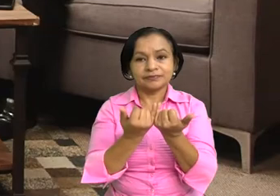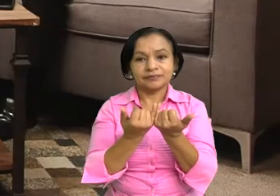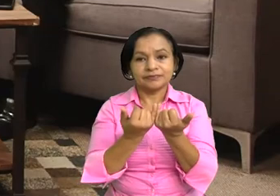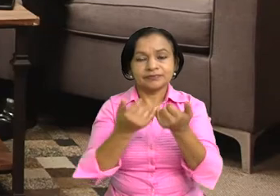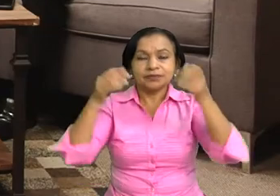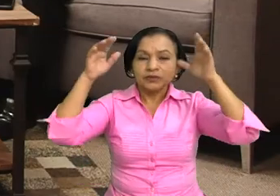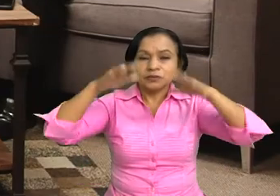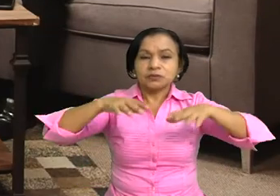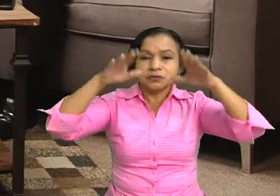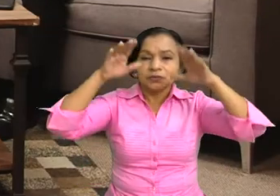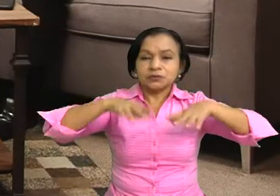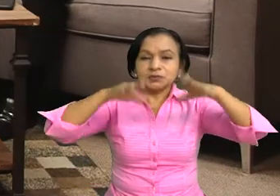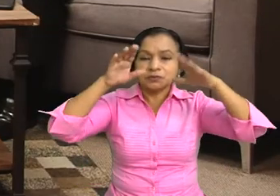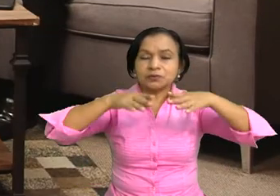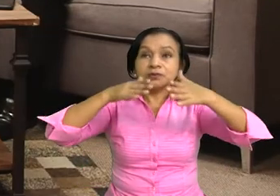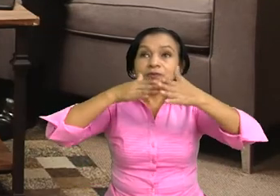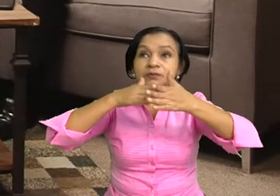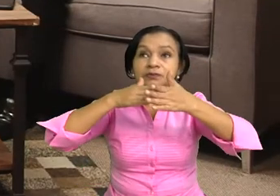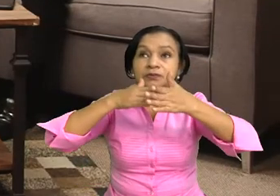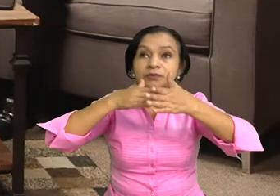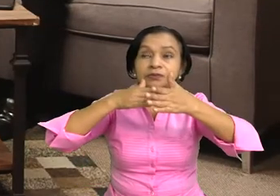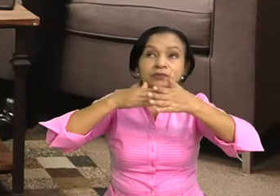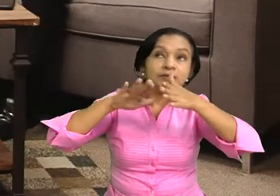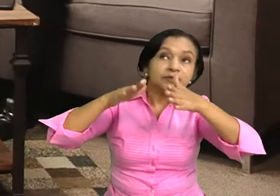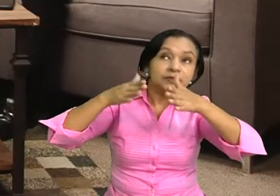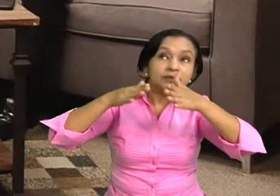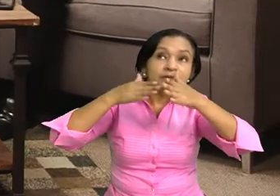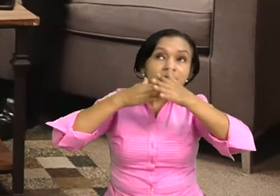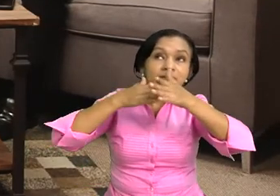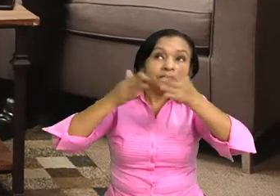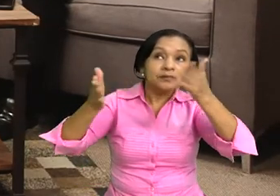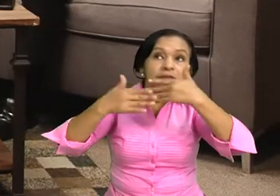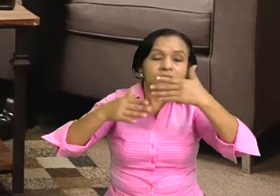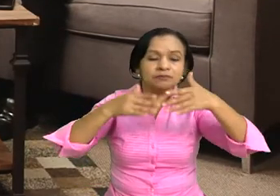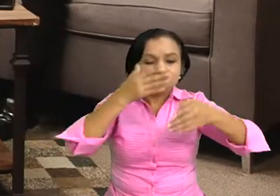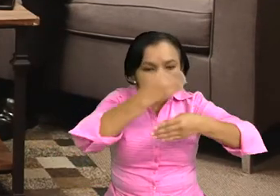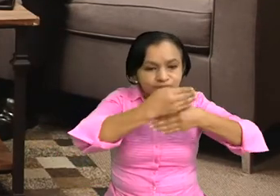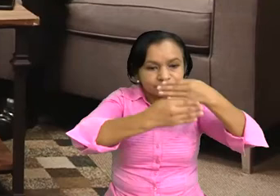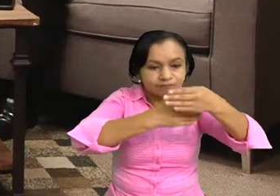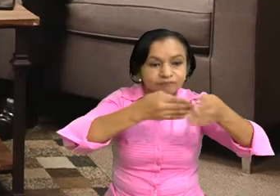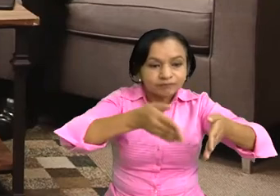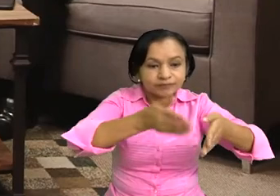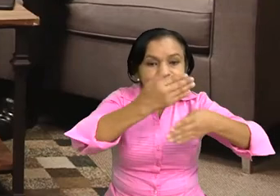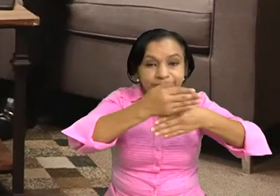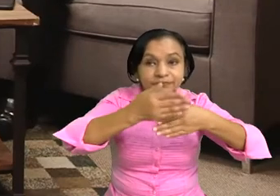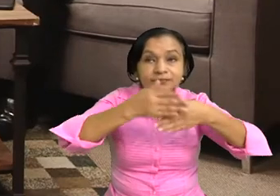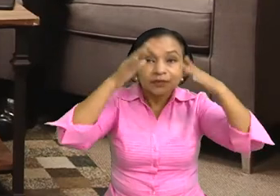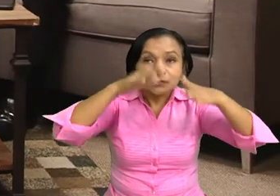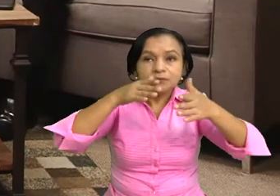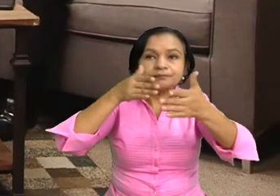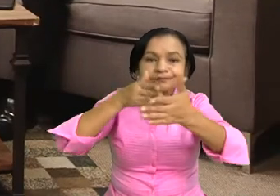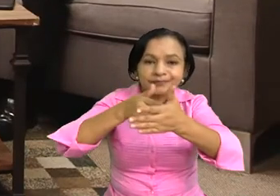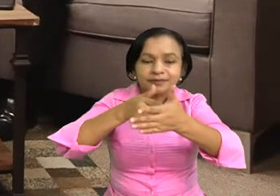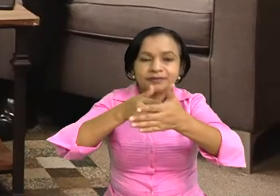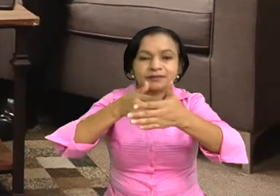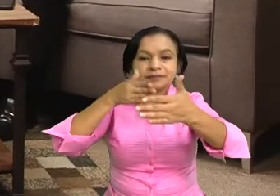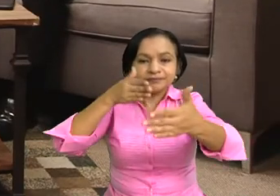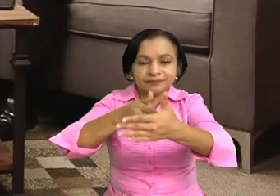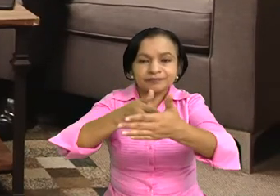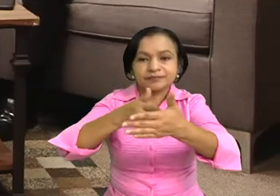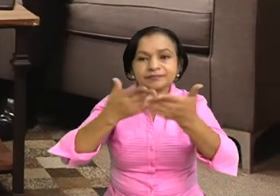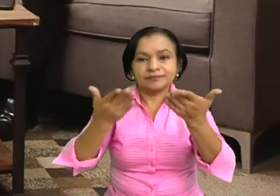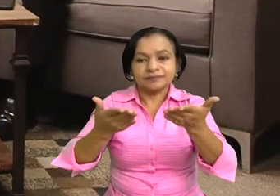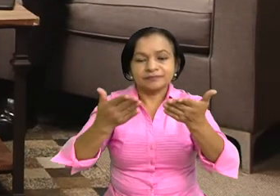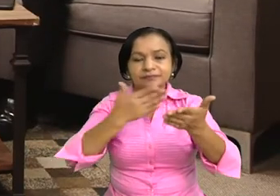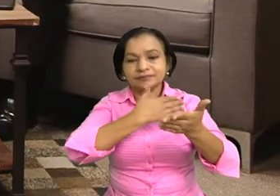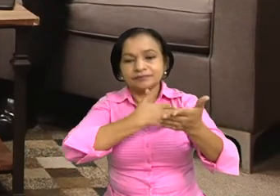da la situación meteorológica para entrar rápidamente y mantener el camino en